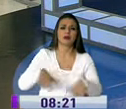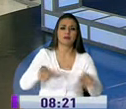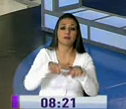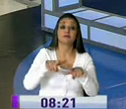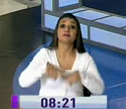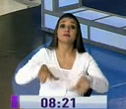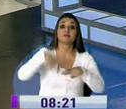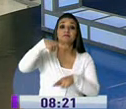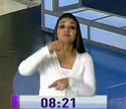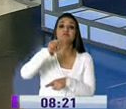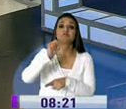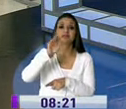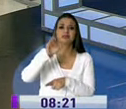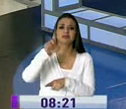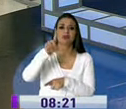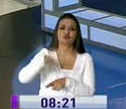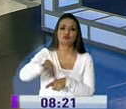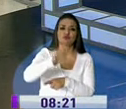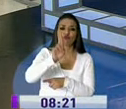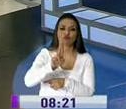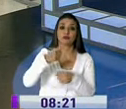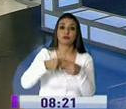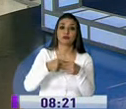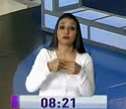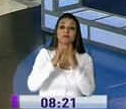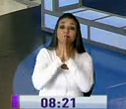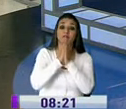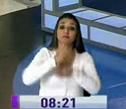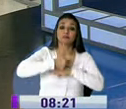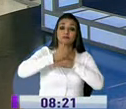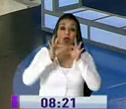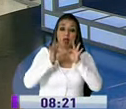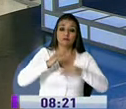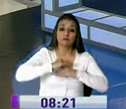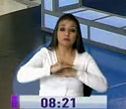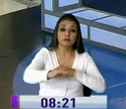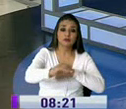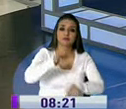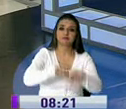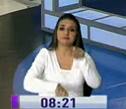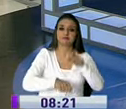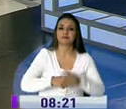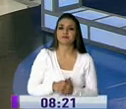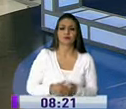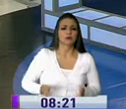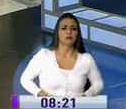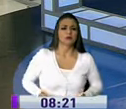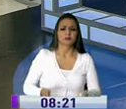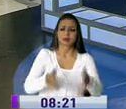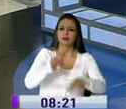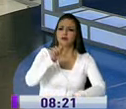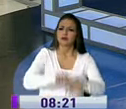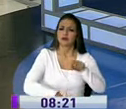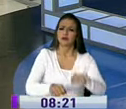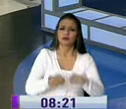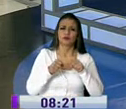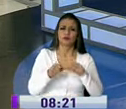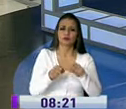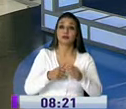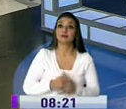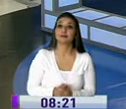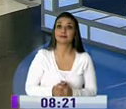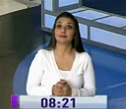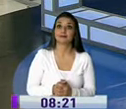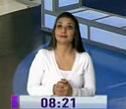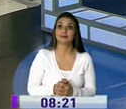del Pintado. Ahí los moradores solicitan a las autoridades de arreglo de la vía que se encuentra en muy mal estado. Uy, esa vía está pero realmente terrible, mi querida Adriana. Partimos